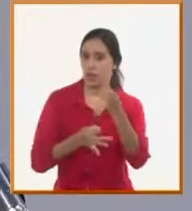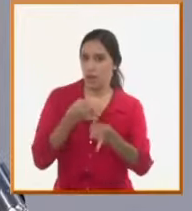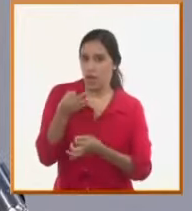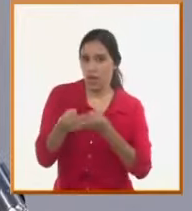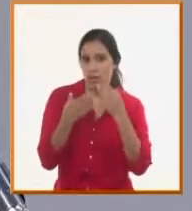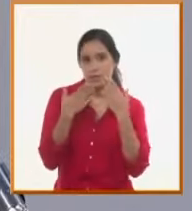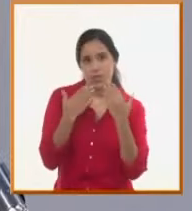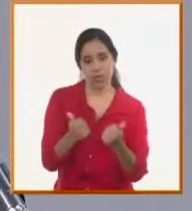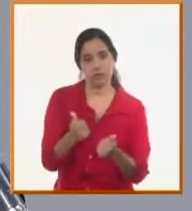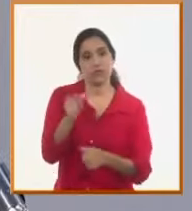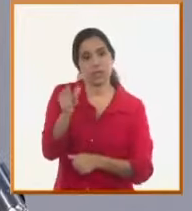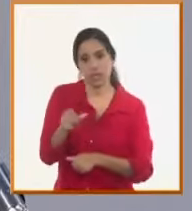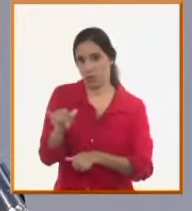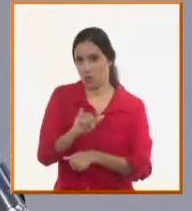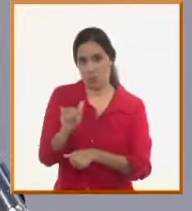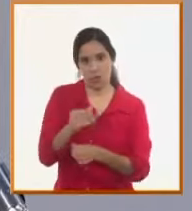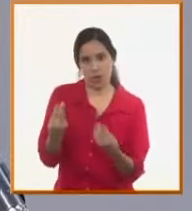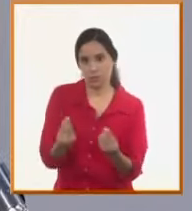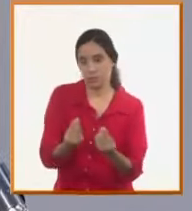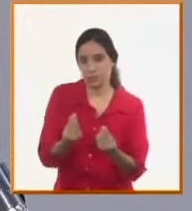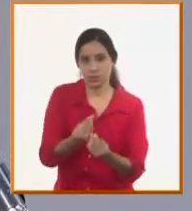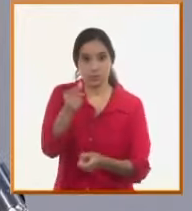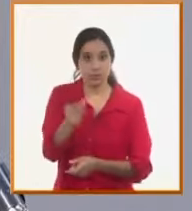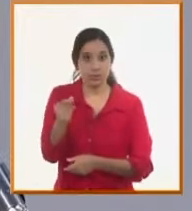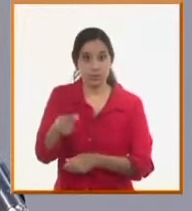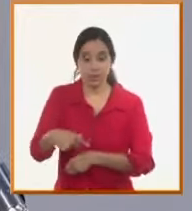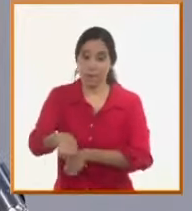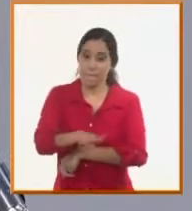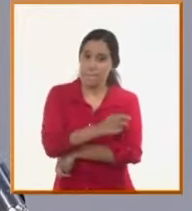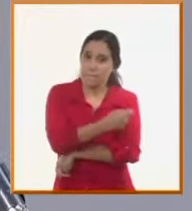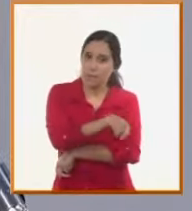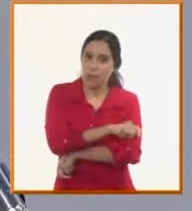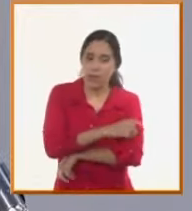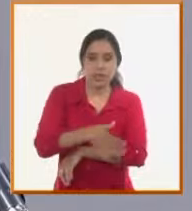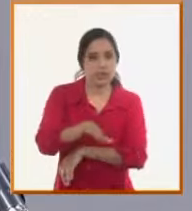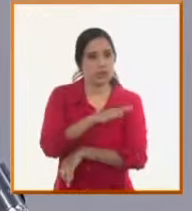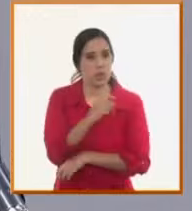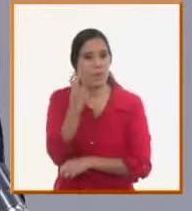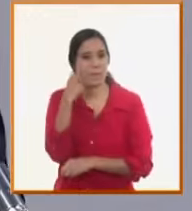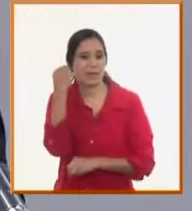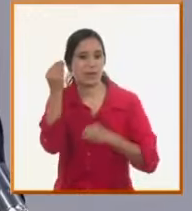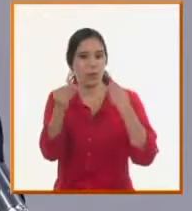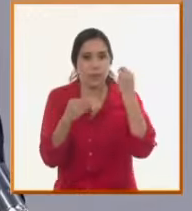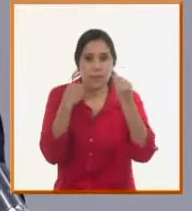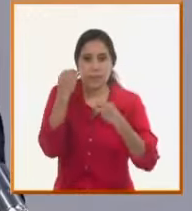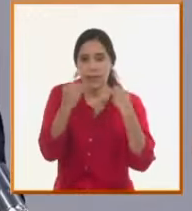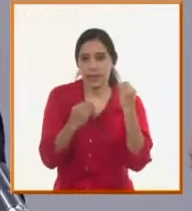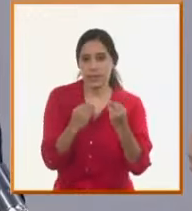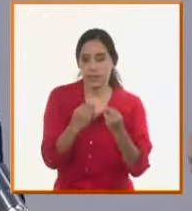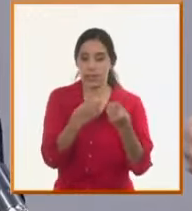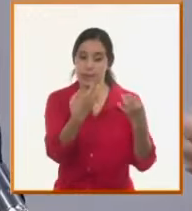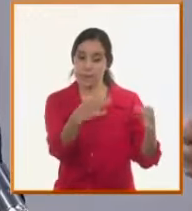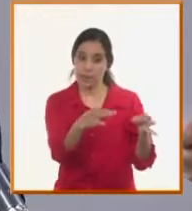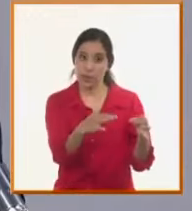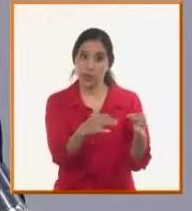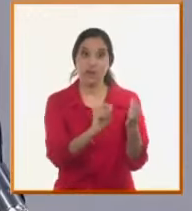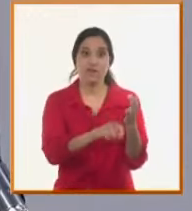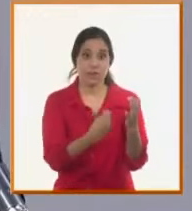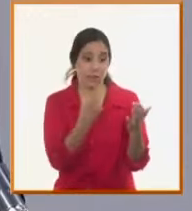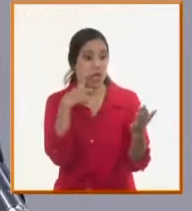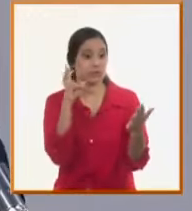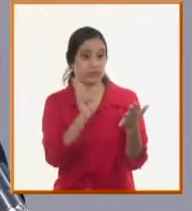cliente preocuparse y ocuparse de la póliza o del contrato que está contrayendo en ese momento. En la